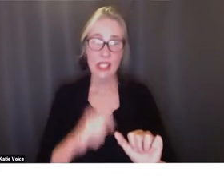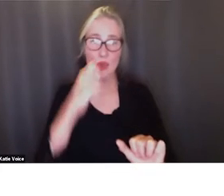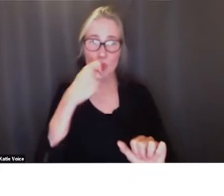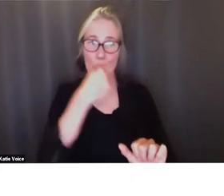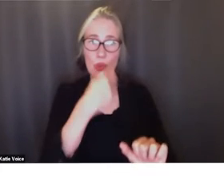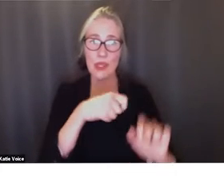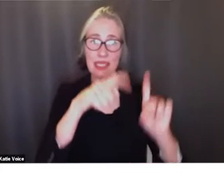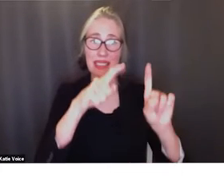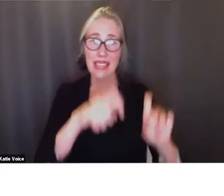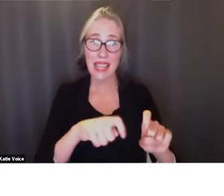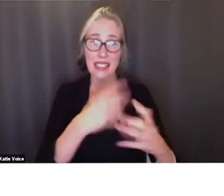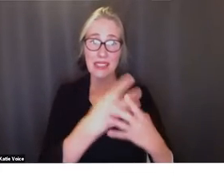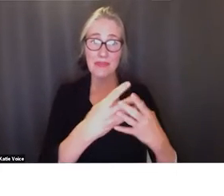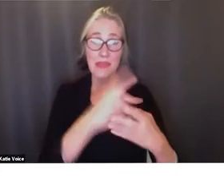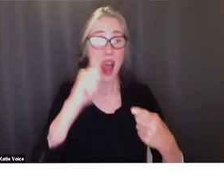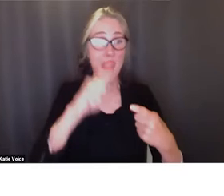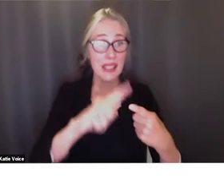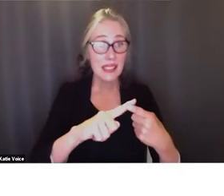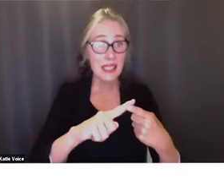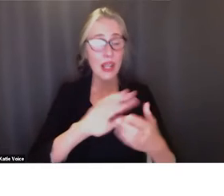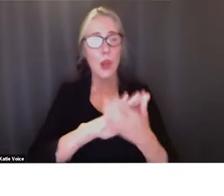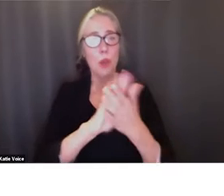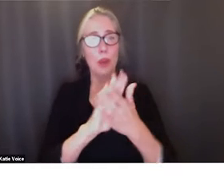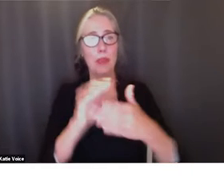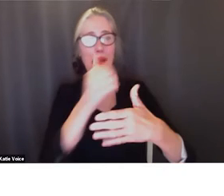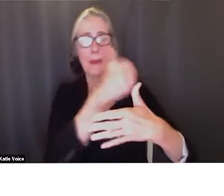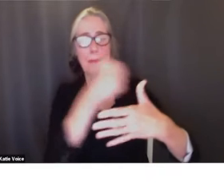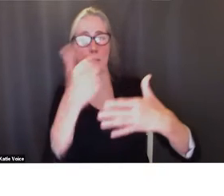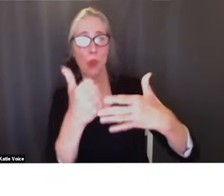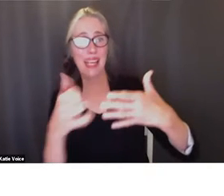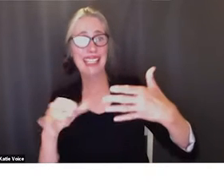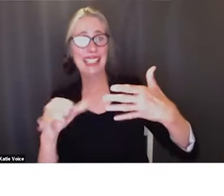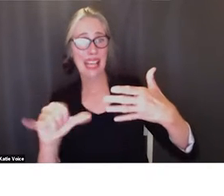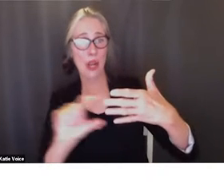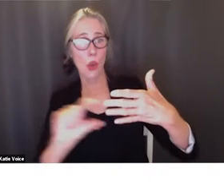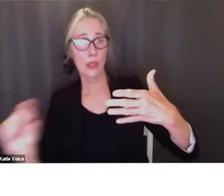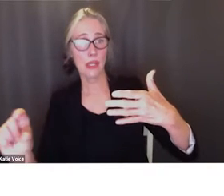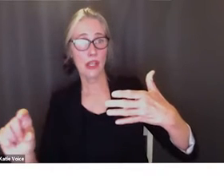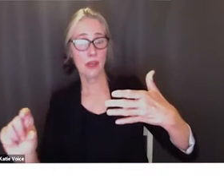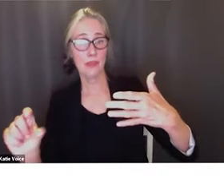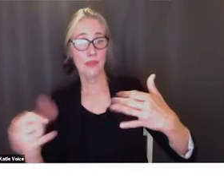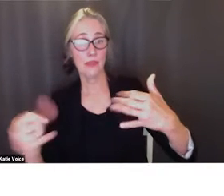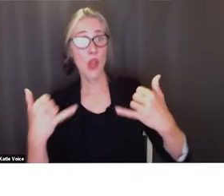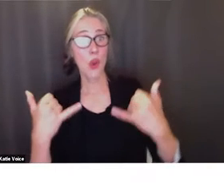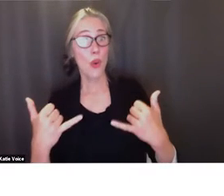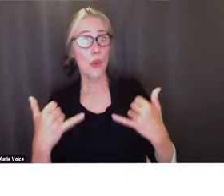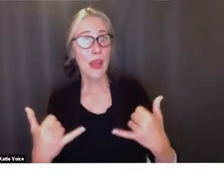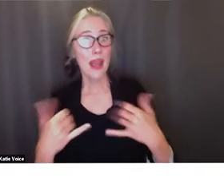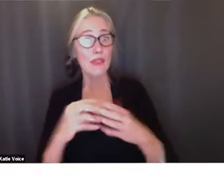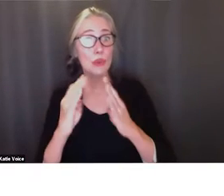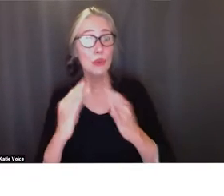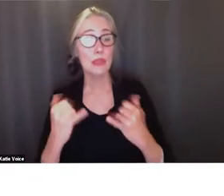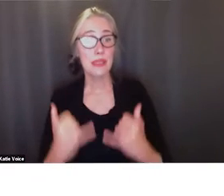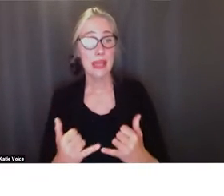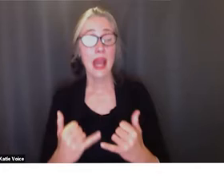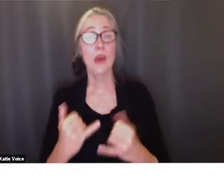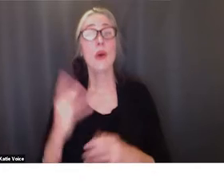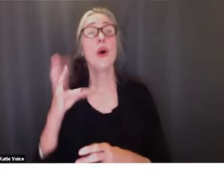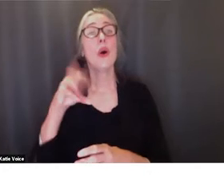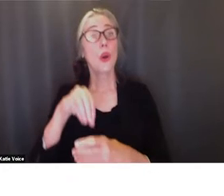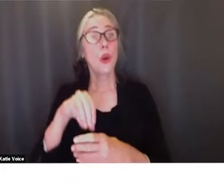escuchamos anteriormente que tenemos a los estudiantes compitiendo en CIF, de hecho, en el torneo estatal y debido